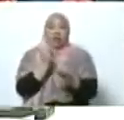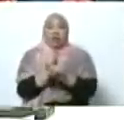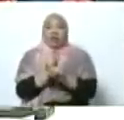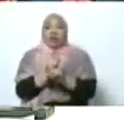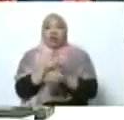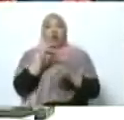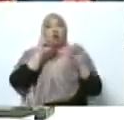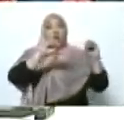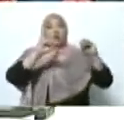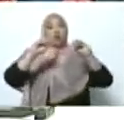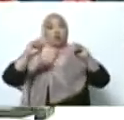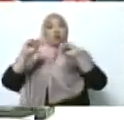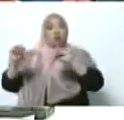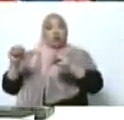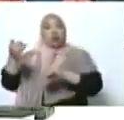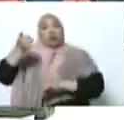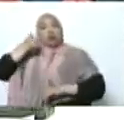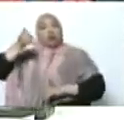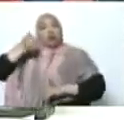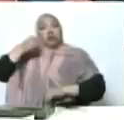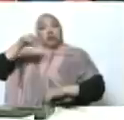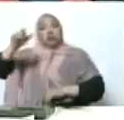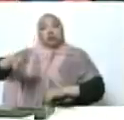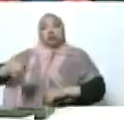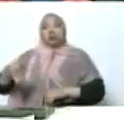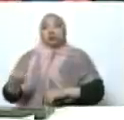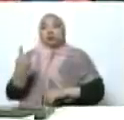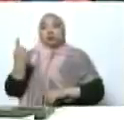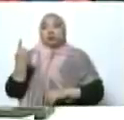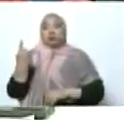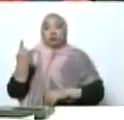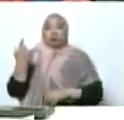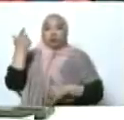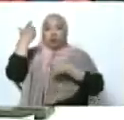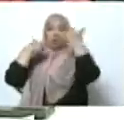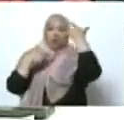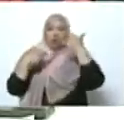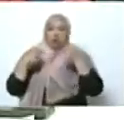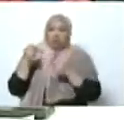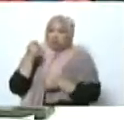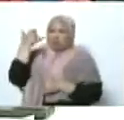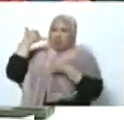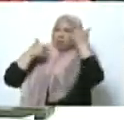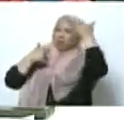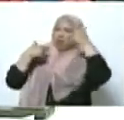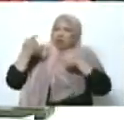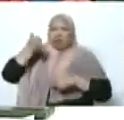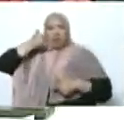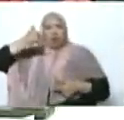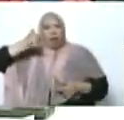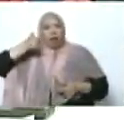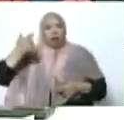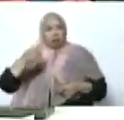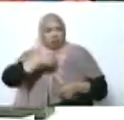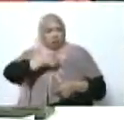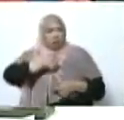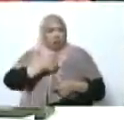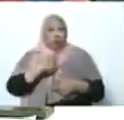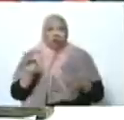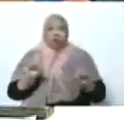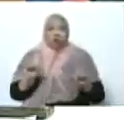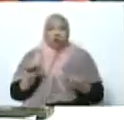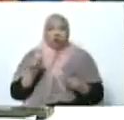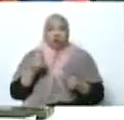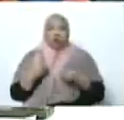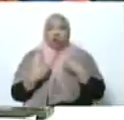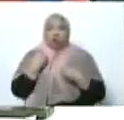alguien a su teléfono, a esa persona, lo primero era que no creía que era el comandante Chávez, que le estaba llamando. Ocurre,